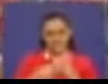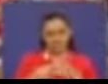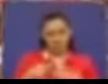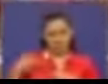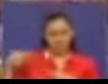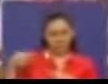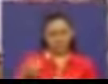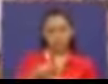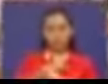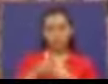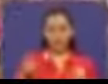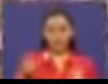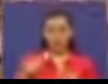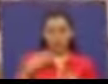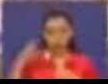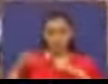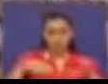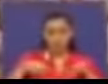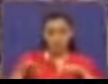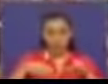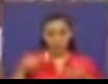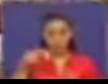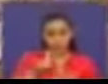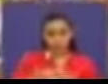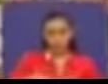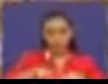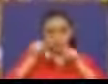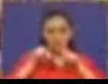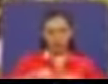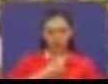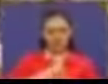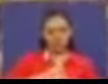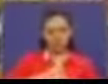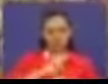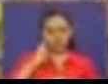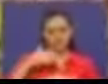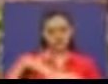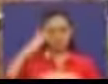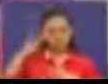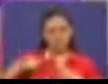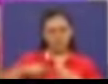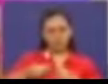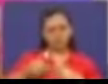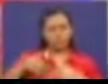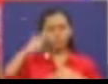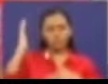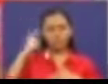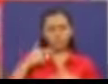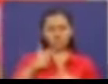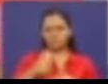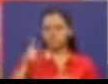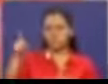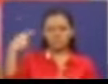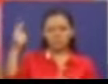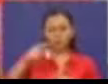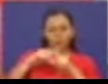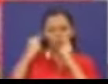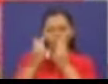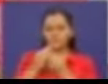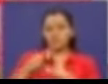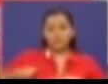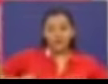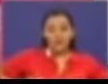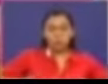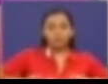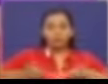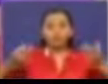inversiones. Pero contablemente, contratar más médicos es gasto corriente. O sea, se ha satanizado, los neoliberales satanizan el gasto